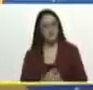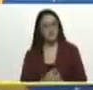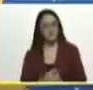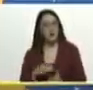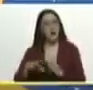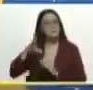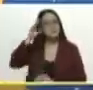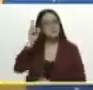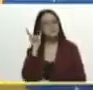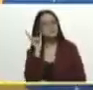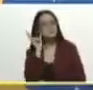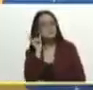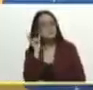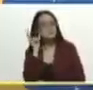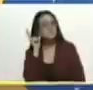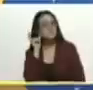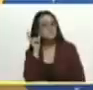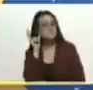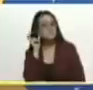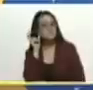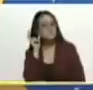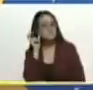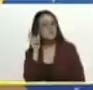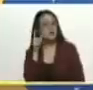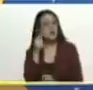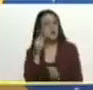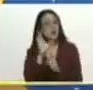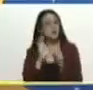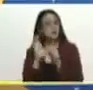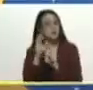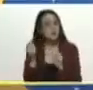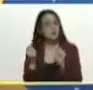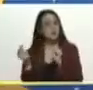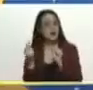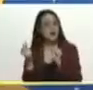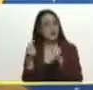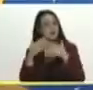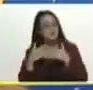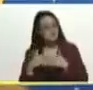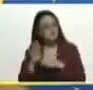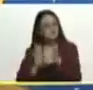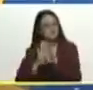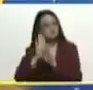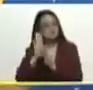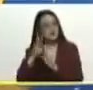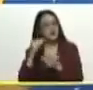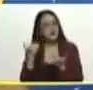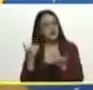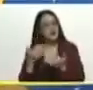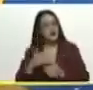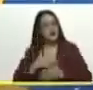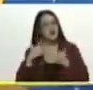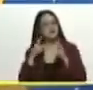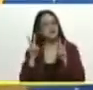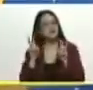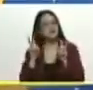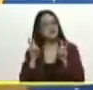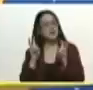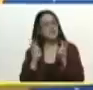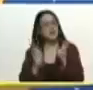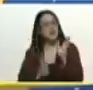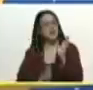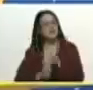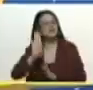aprender a escuchar, y desde la cultura del diálogo vayamos avanzando en los grandes temas del desarrollo